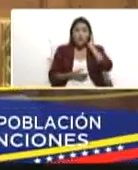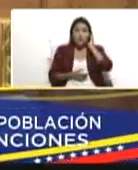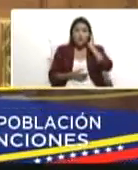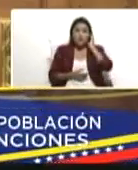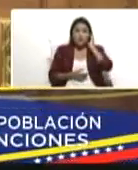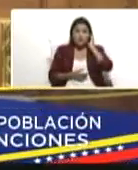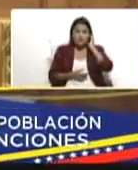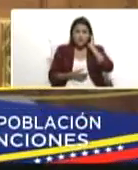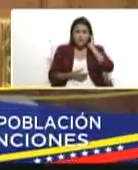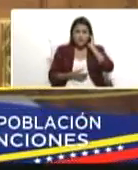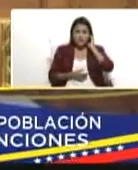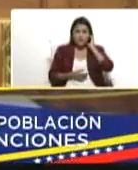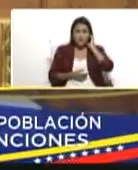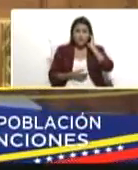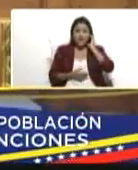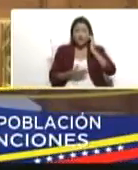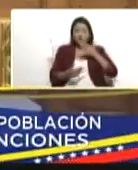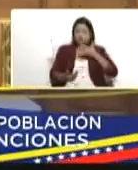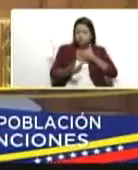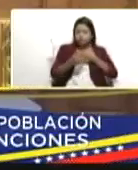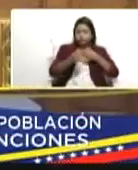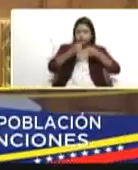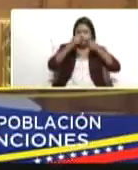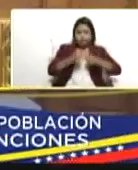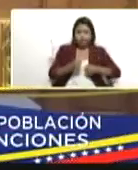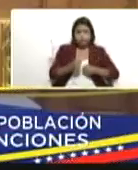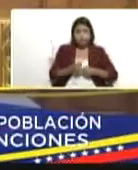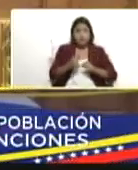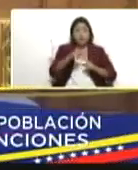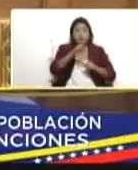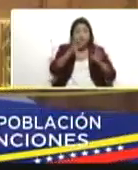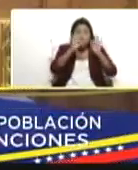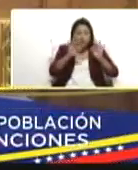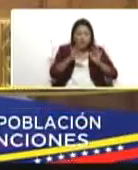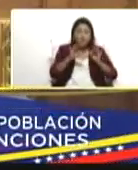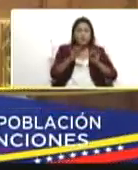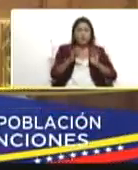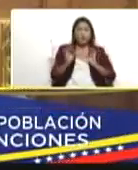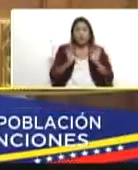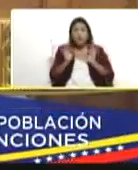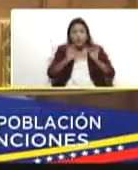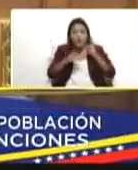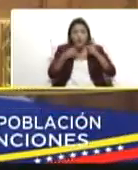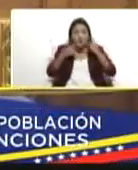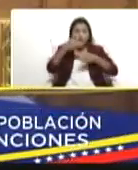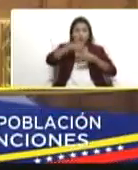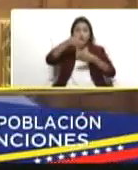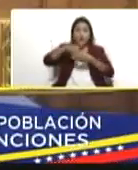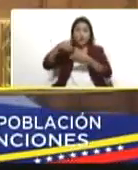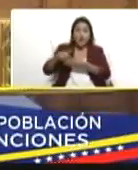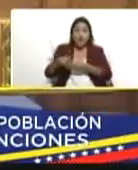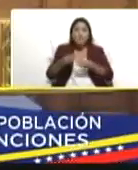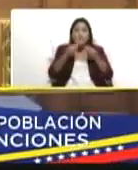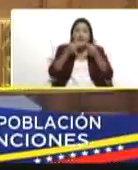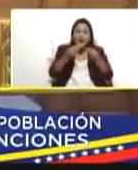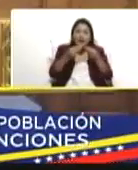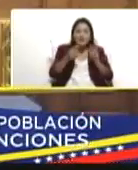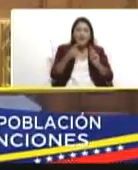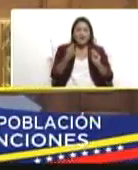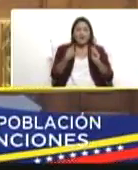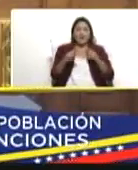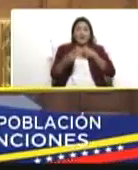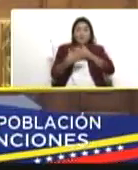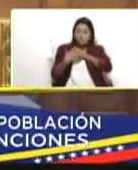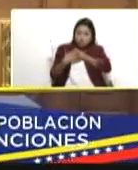izquierda radical en un diseño estratégico político y electoral para tratar de quitarnos